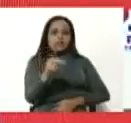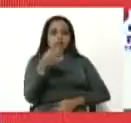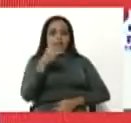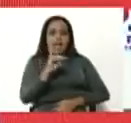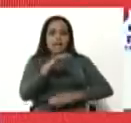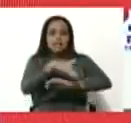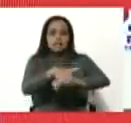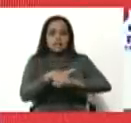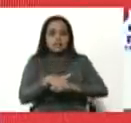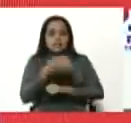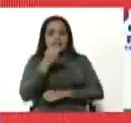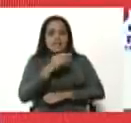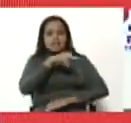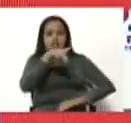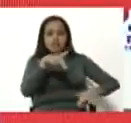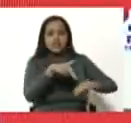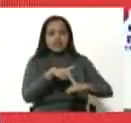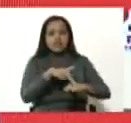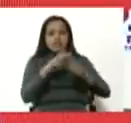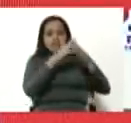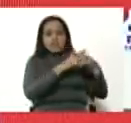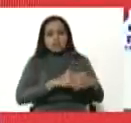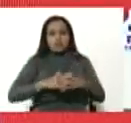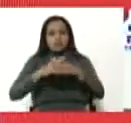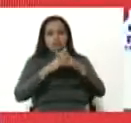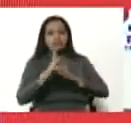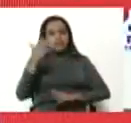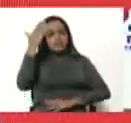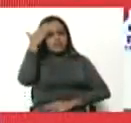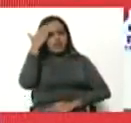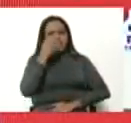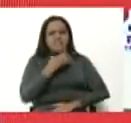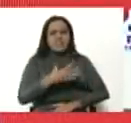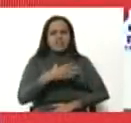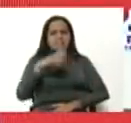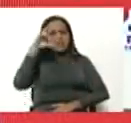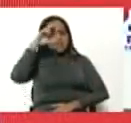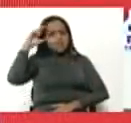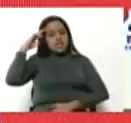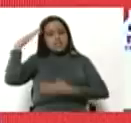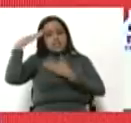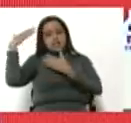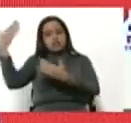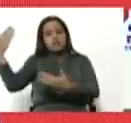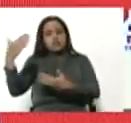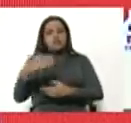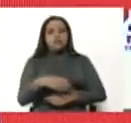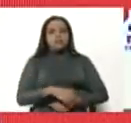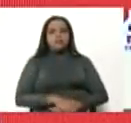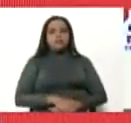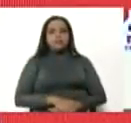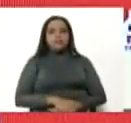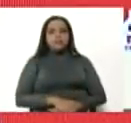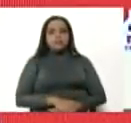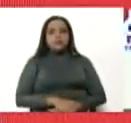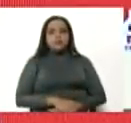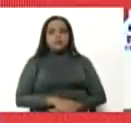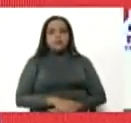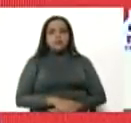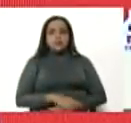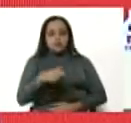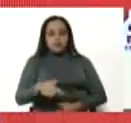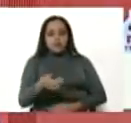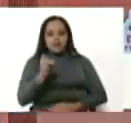nacionalidad estadounidense. Sabe bien el canciller, a quien saludamos, al canciller Jorge Arriaza. Se encuentra también